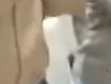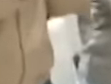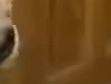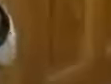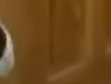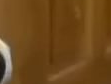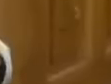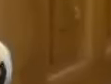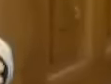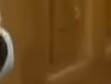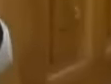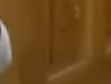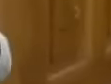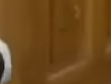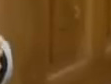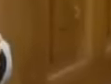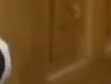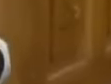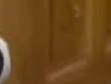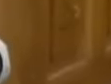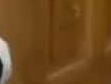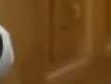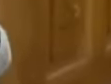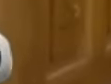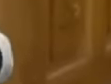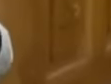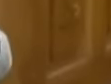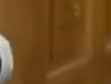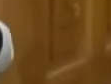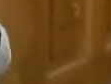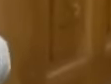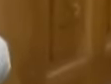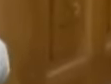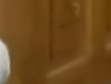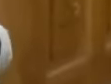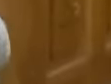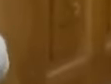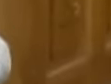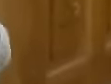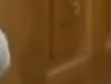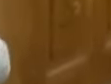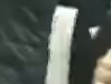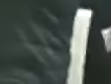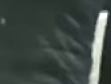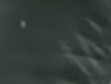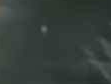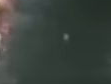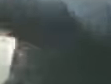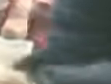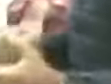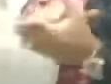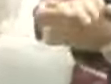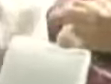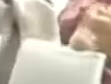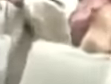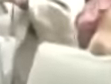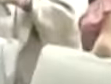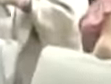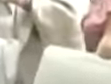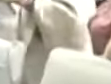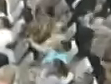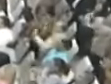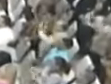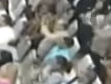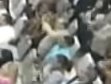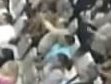Soberana, Independiente y Popular. ¡Que viva la Asamblea Nacional de la República Bolivariana de Venezuela! ¡Que viva